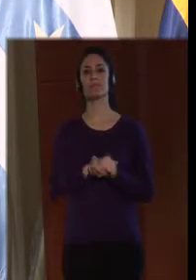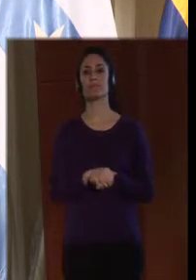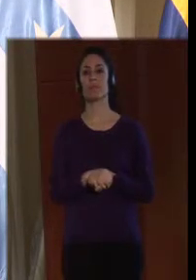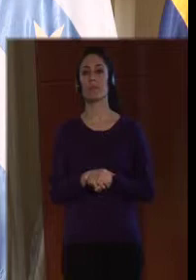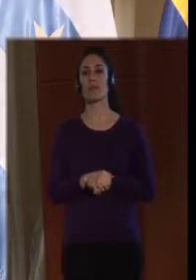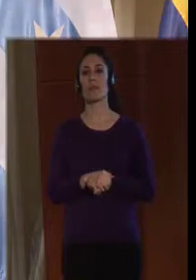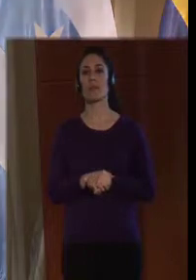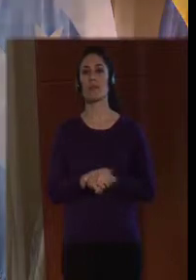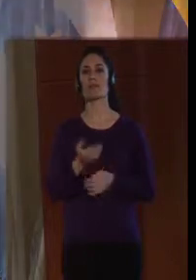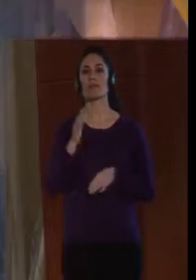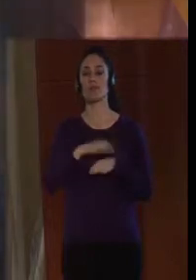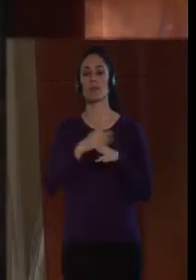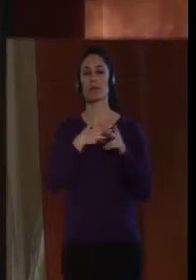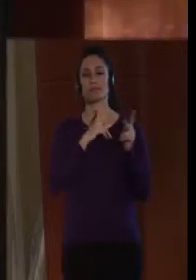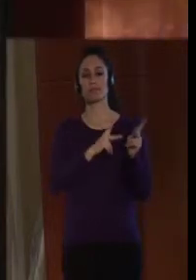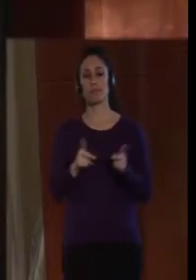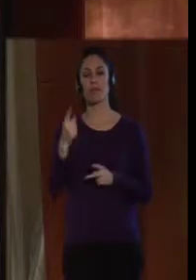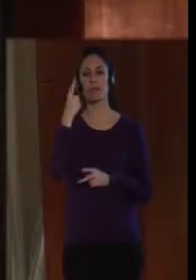desde el punto de vista